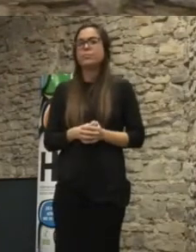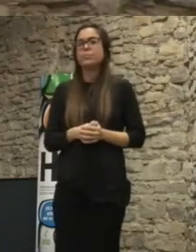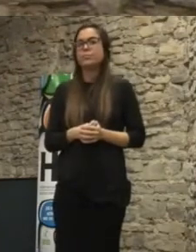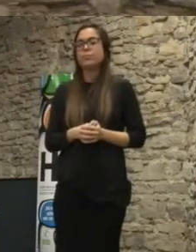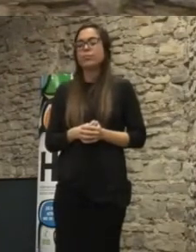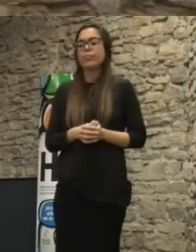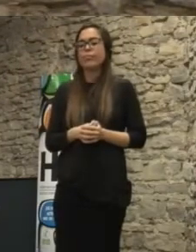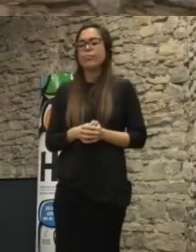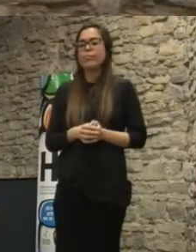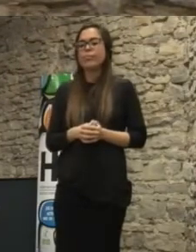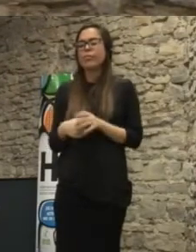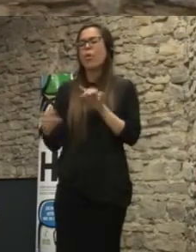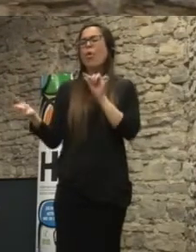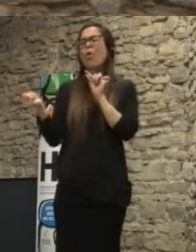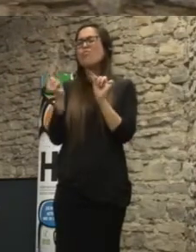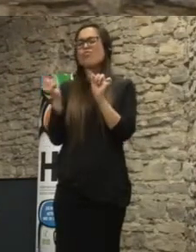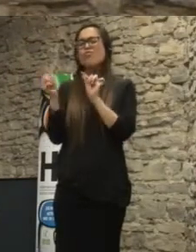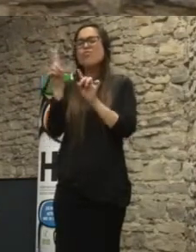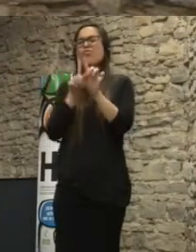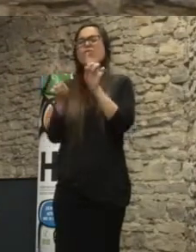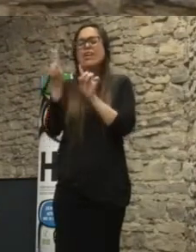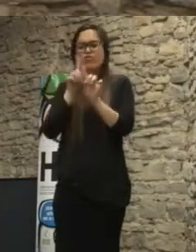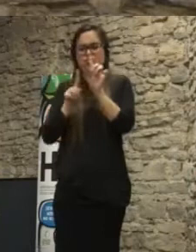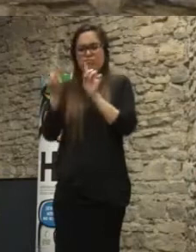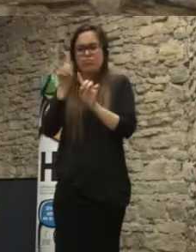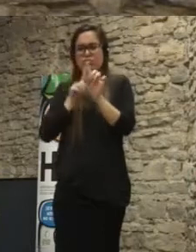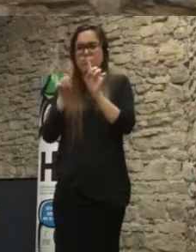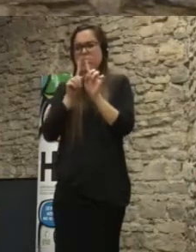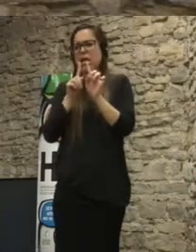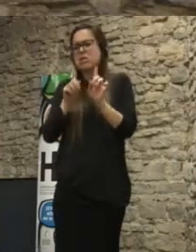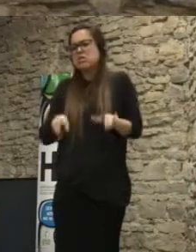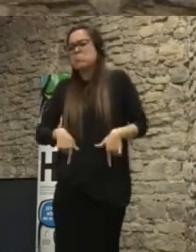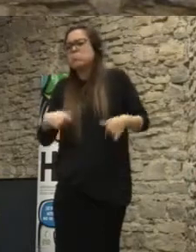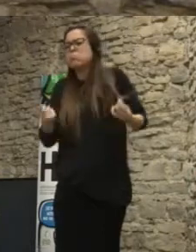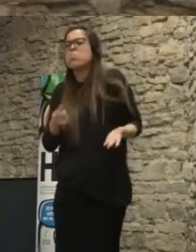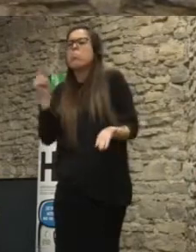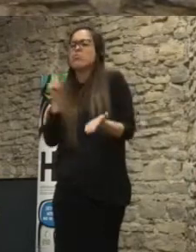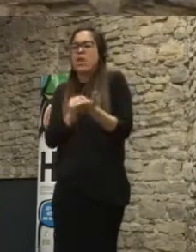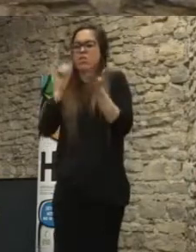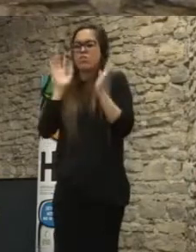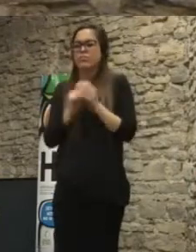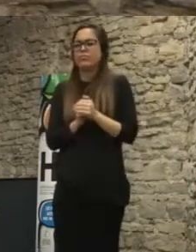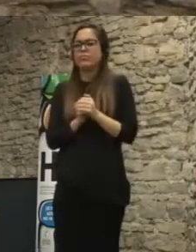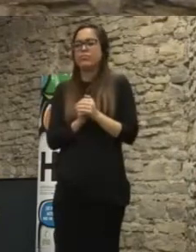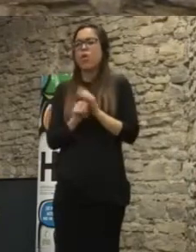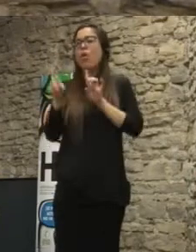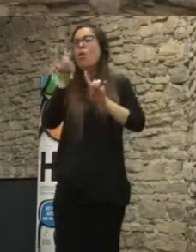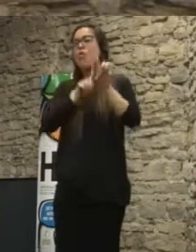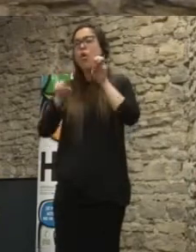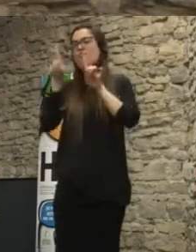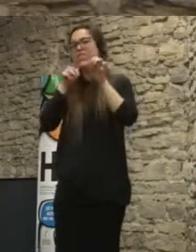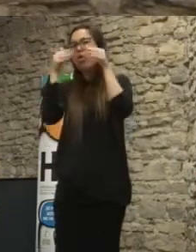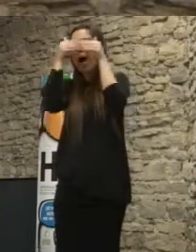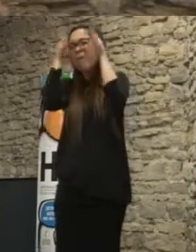un conflicto que es un conflicto más espontáneo, seguramente que es un conflicto más abierto y que es